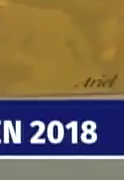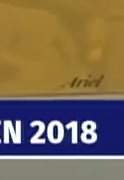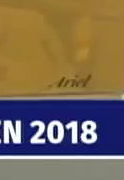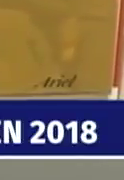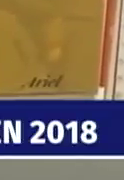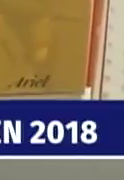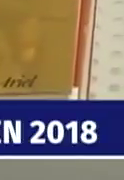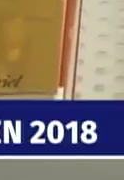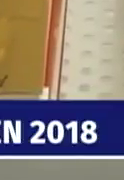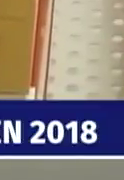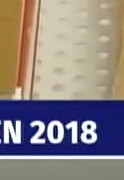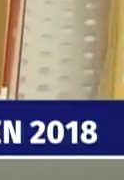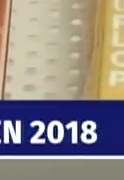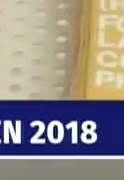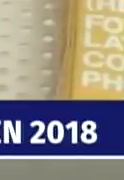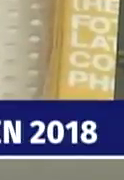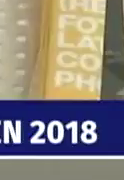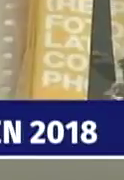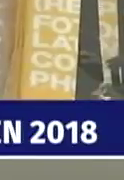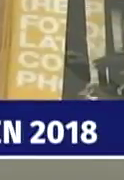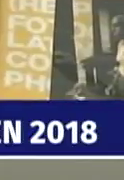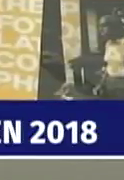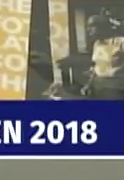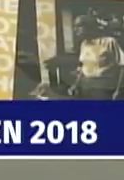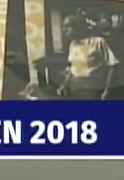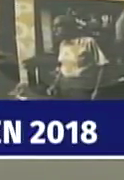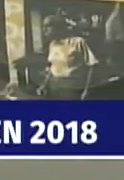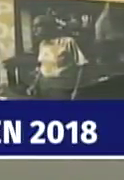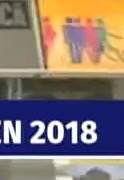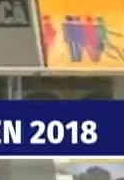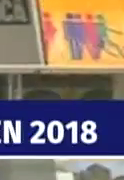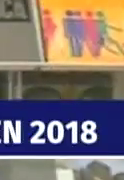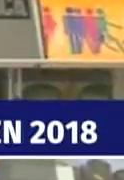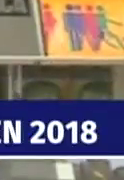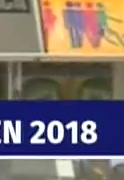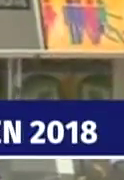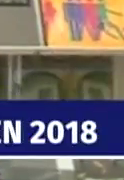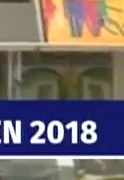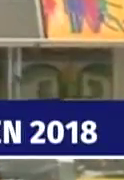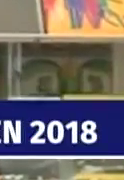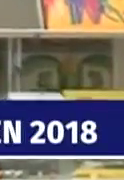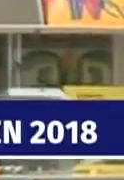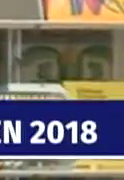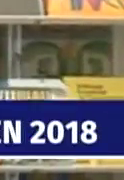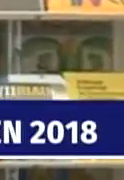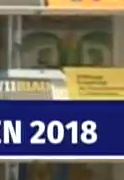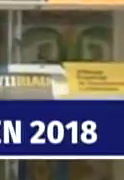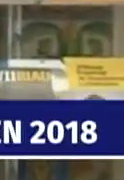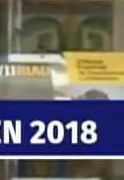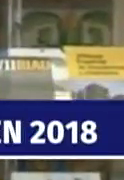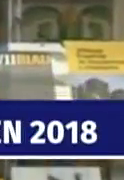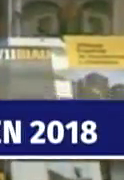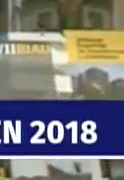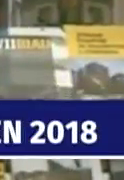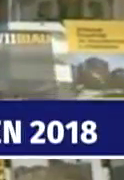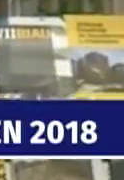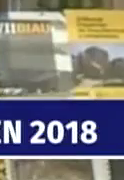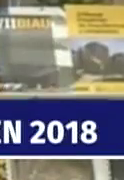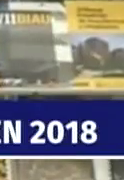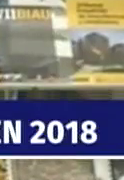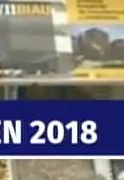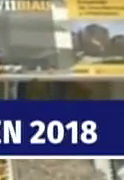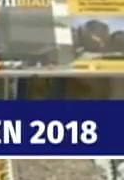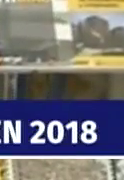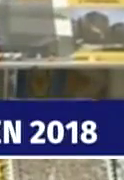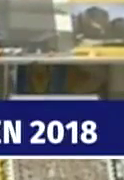Señoras y señores, tengan todas y todos muy buenas tardes y sean bienvenidos a la inauguración de la 14ª Feria